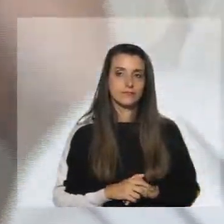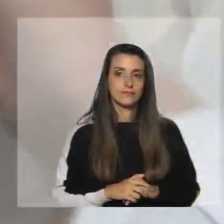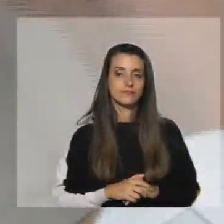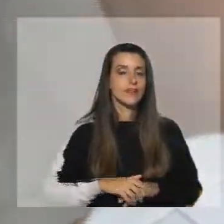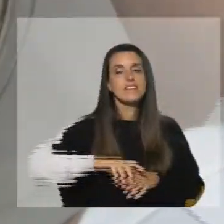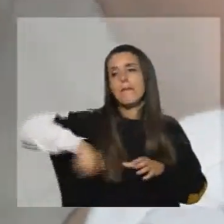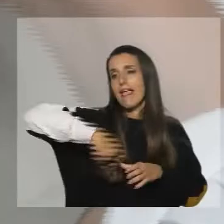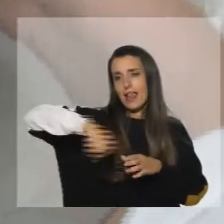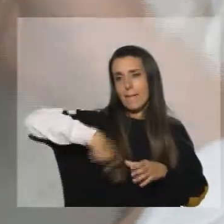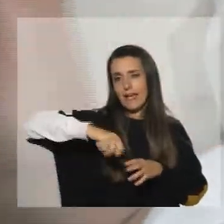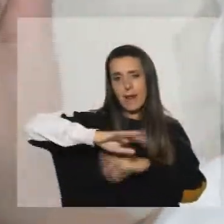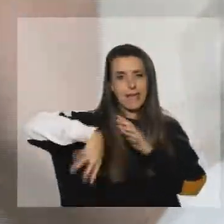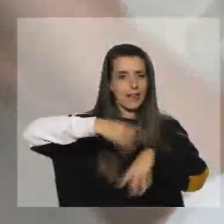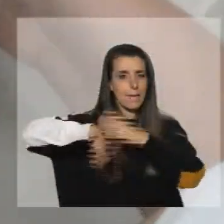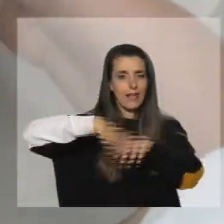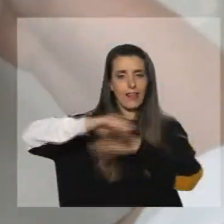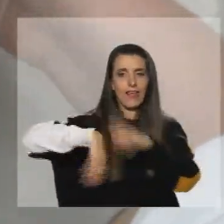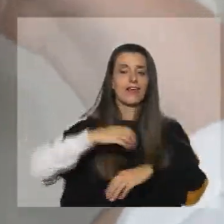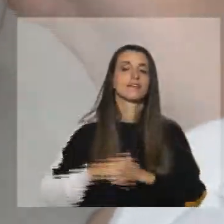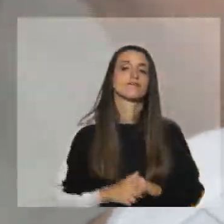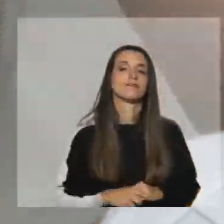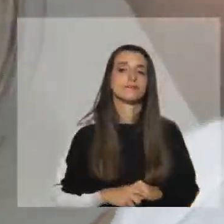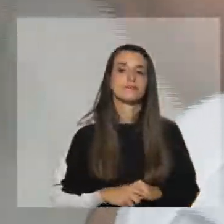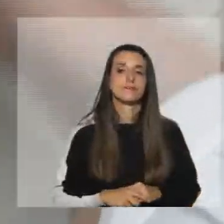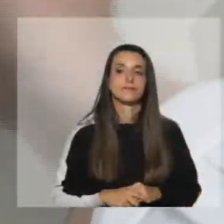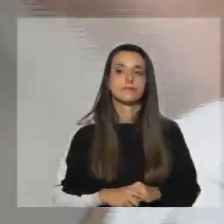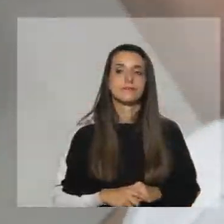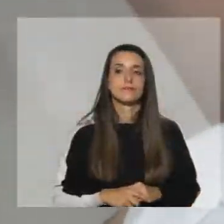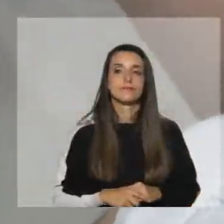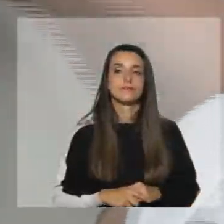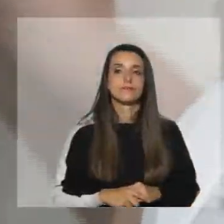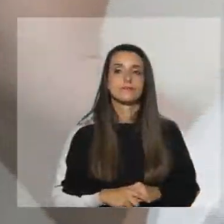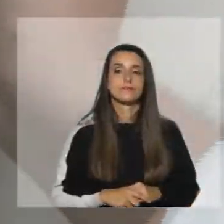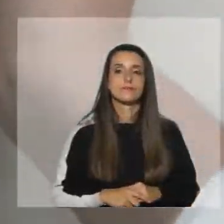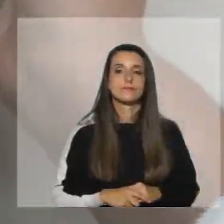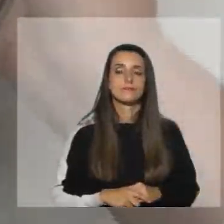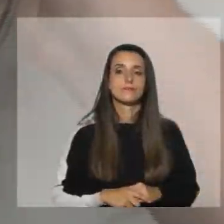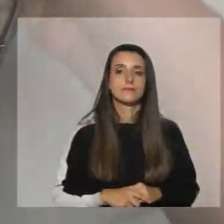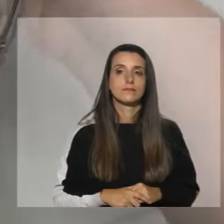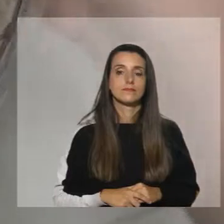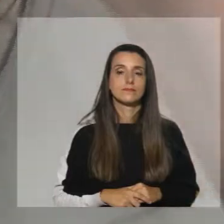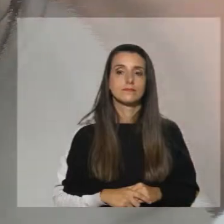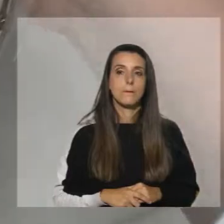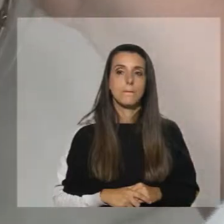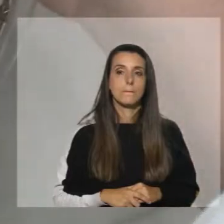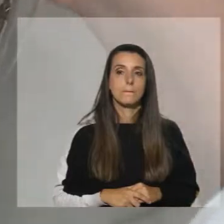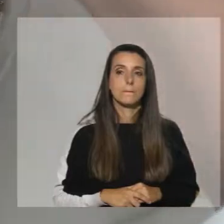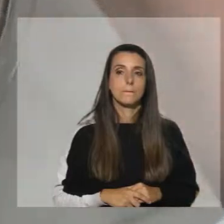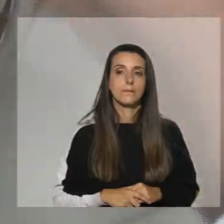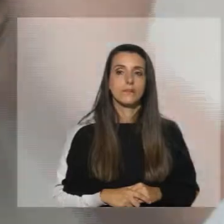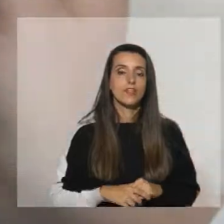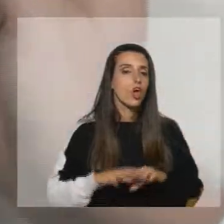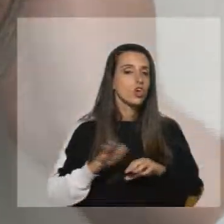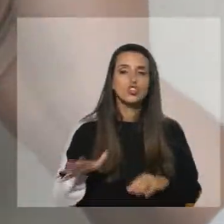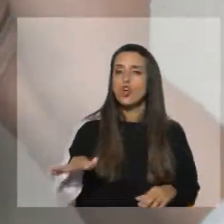entreveramos todo. Mezclamos, se entiende todo. Perfectamente. Mezclamos. Ahí está. Que quede